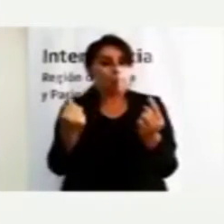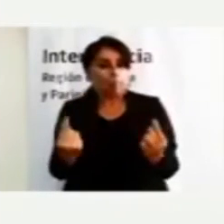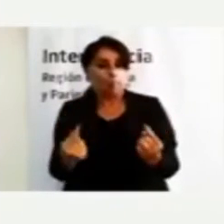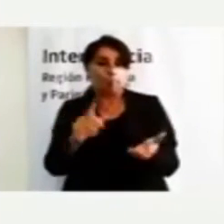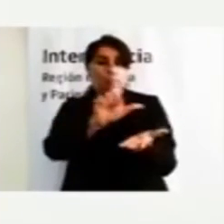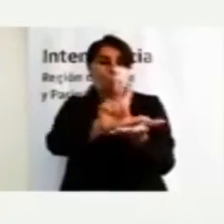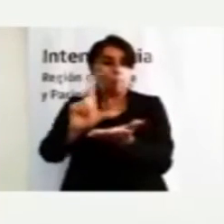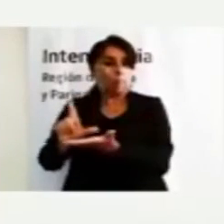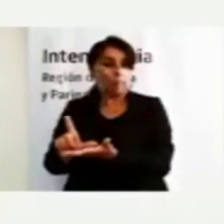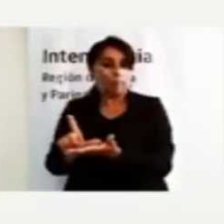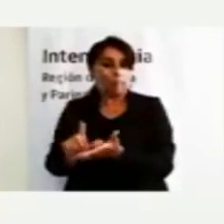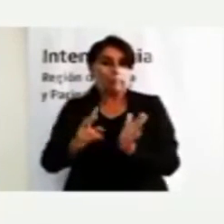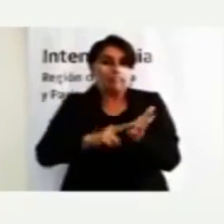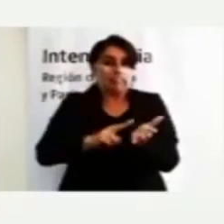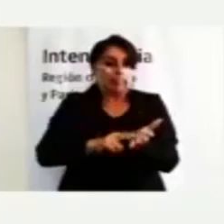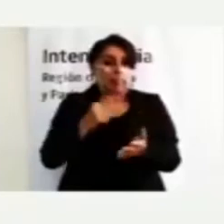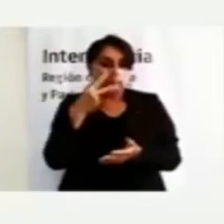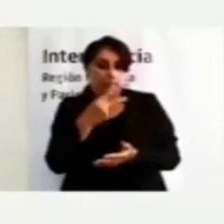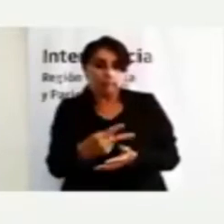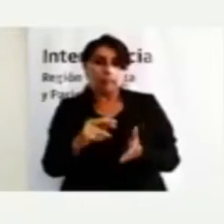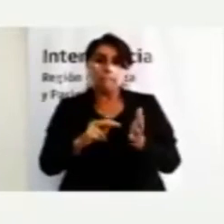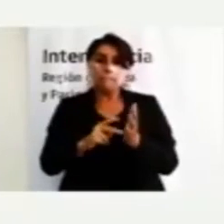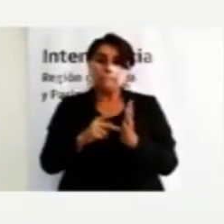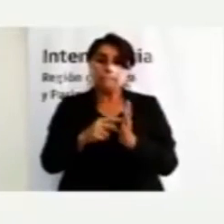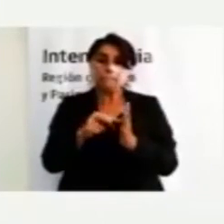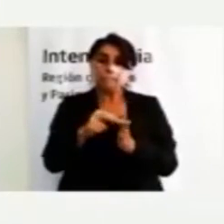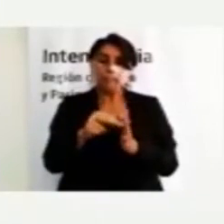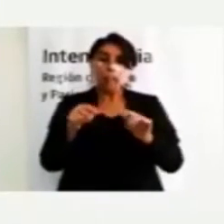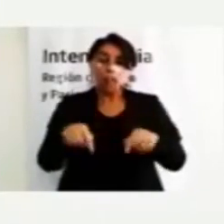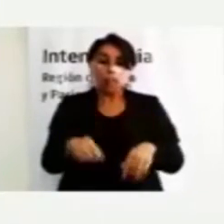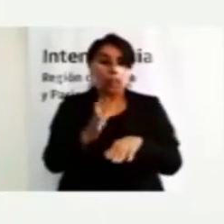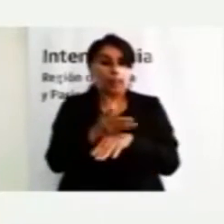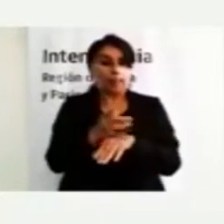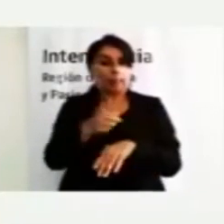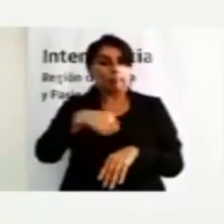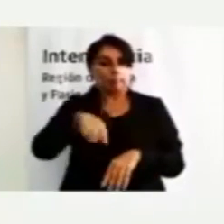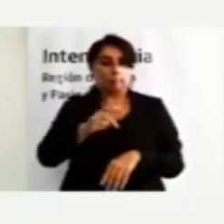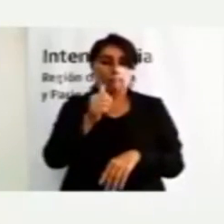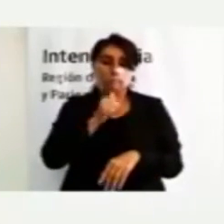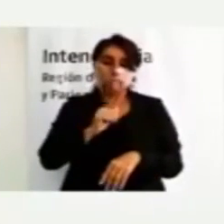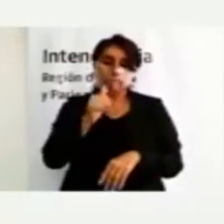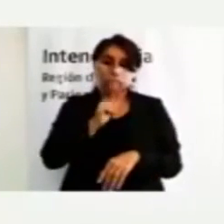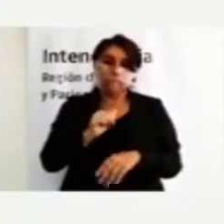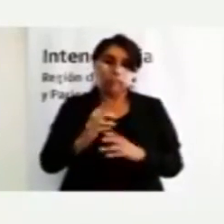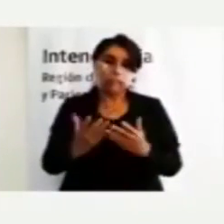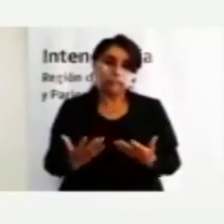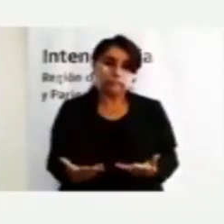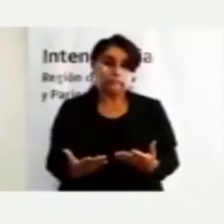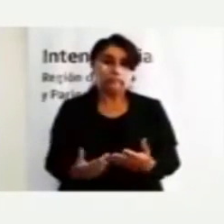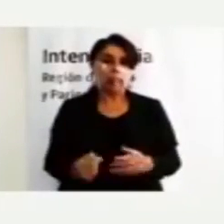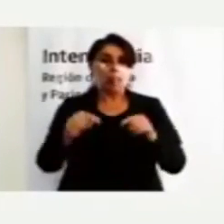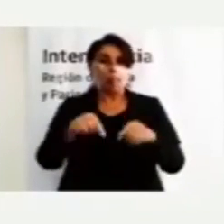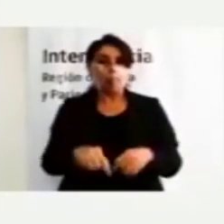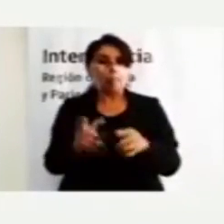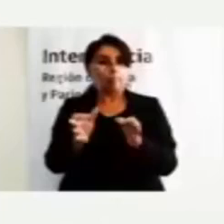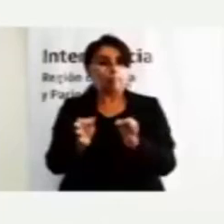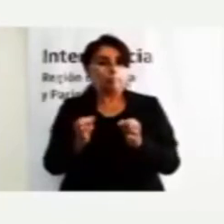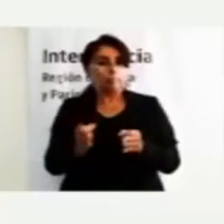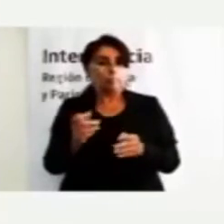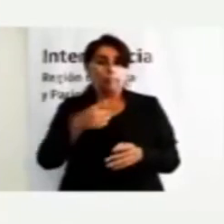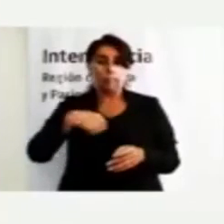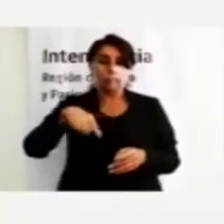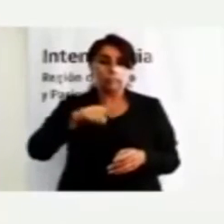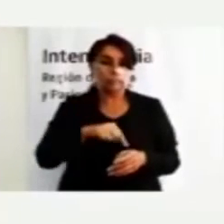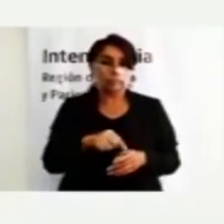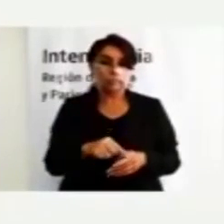territorio. Lamentablemente, en Arica tenemos la tarea pendiente y con cifras expuestas estamos lejos